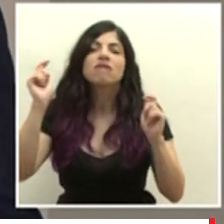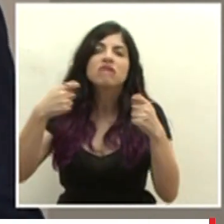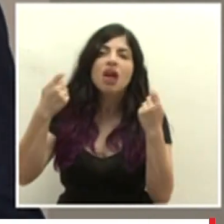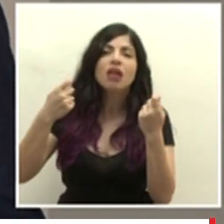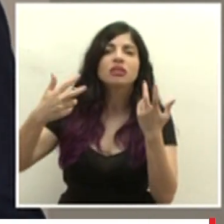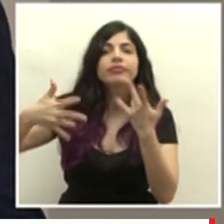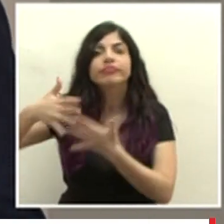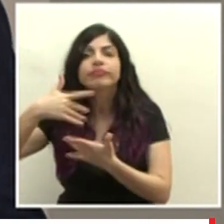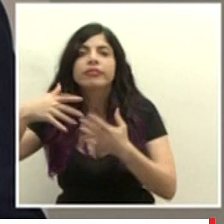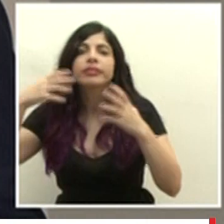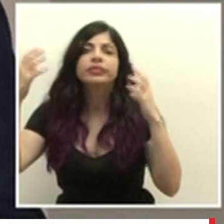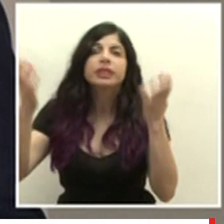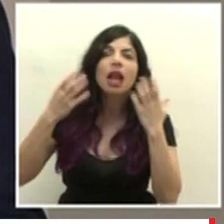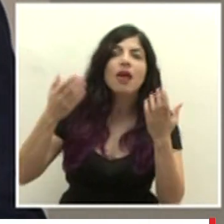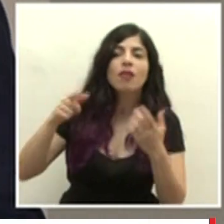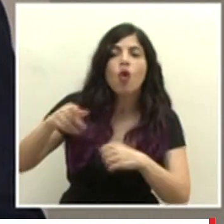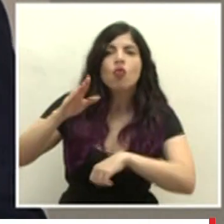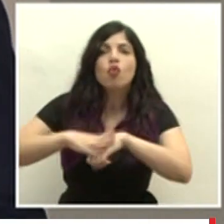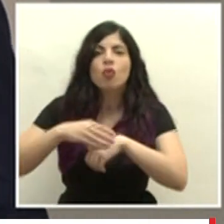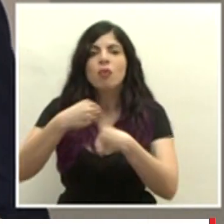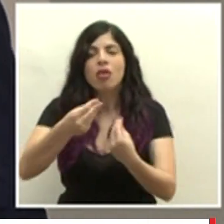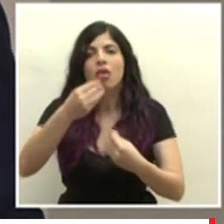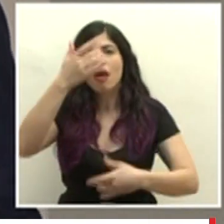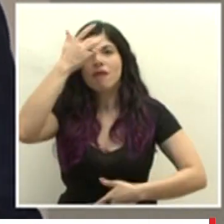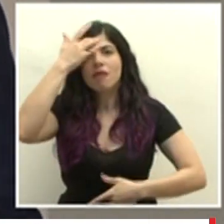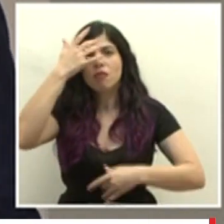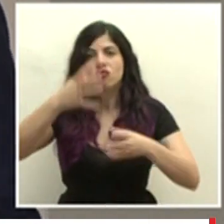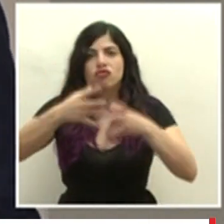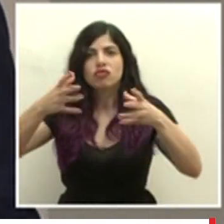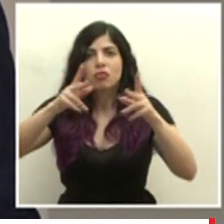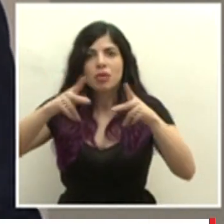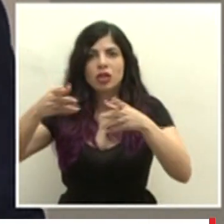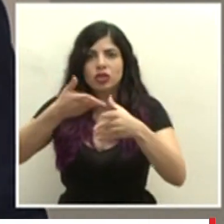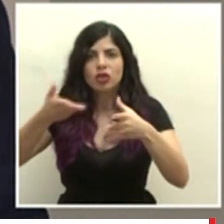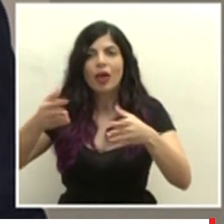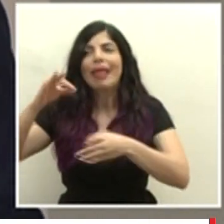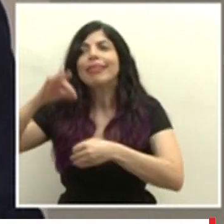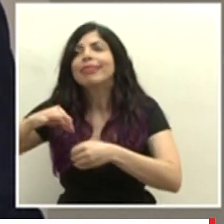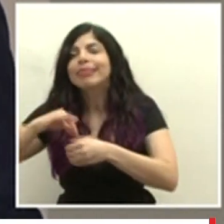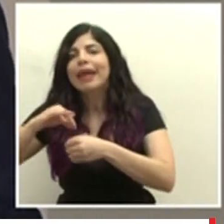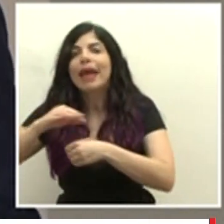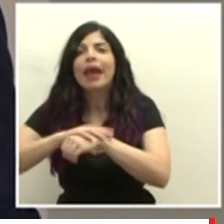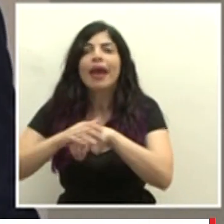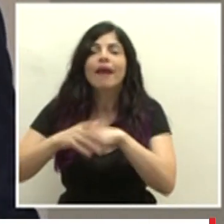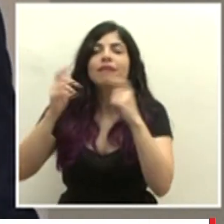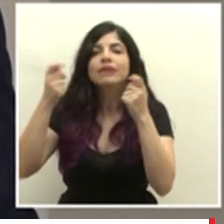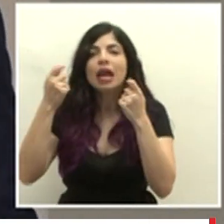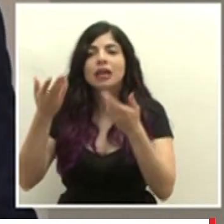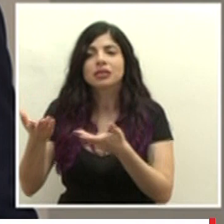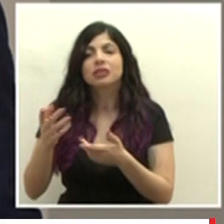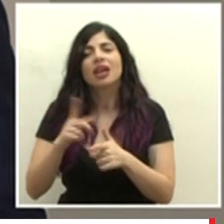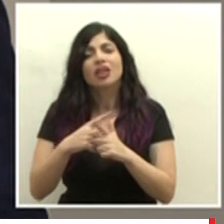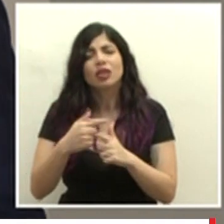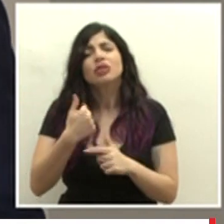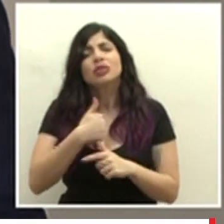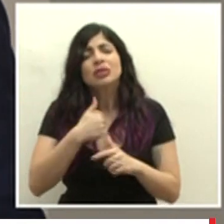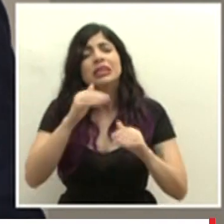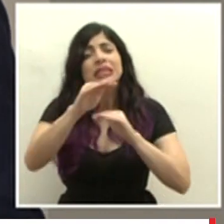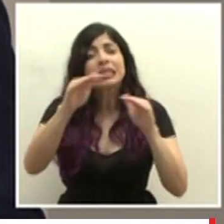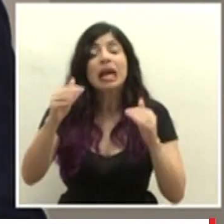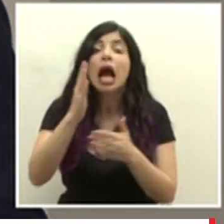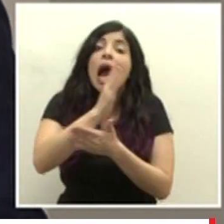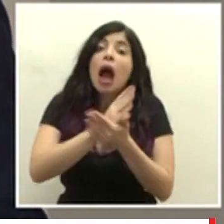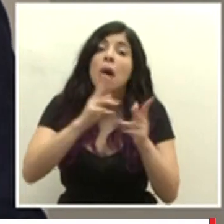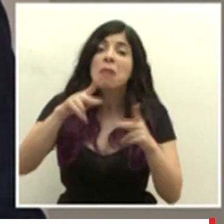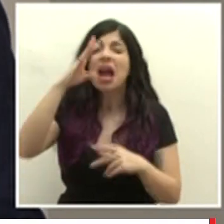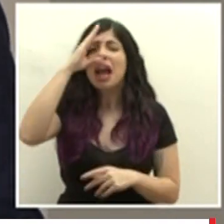de celebraciones, de fiestas, de test, ¿verdad?, que se han hecho, y yo creo que aquí también seguimos haciendo el llamado de que por más que uno